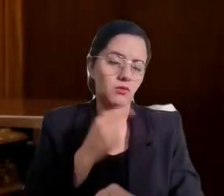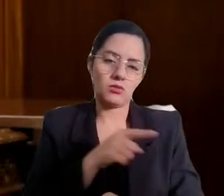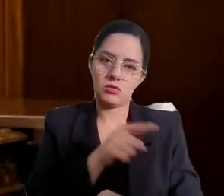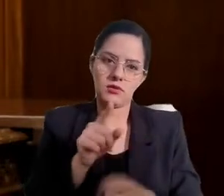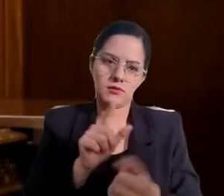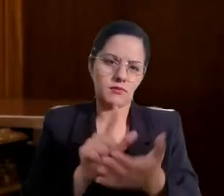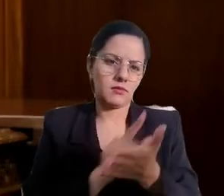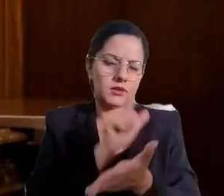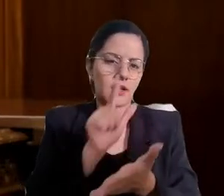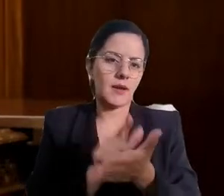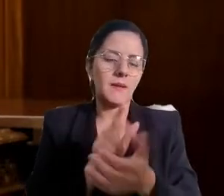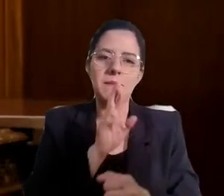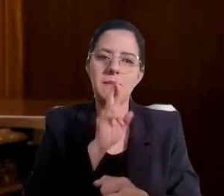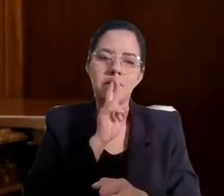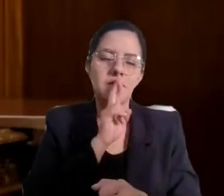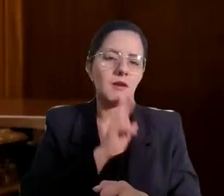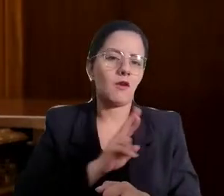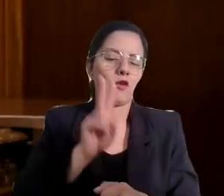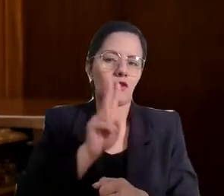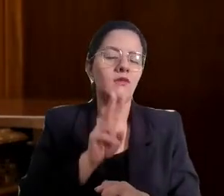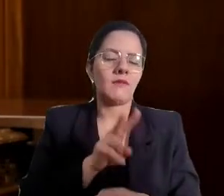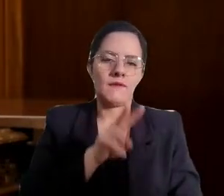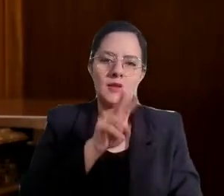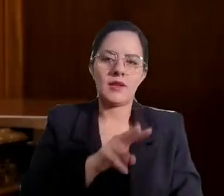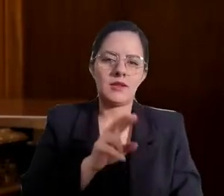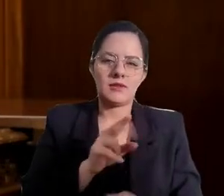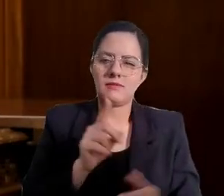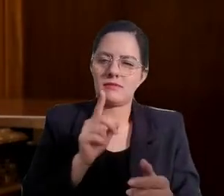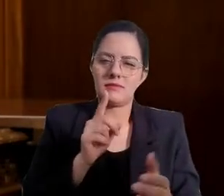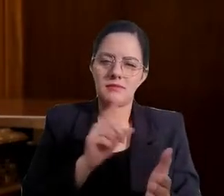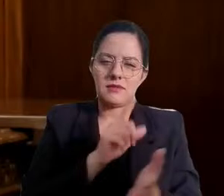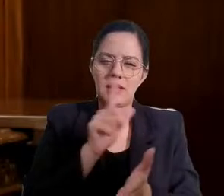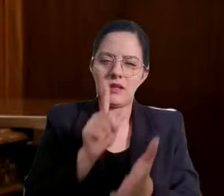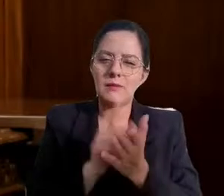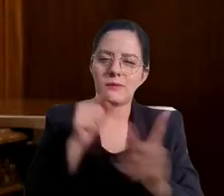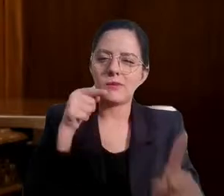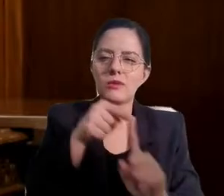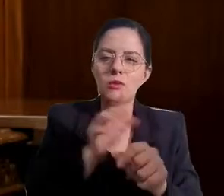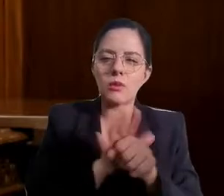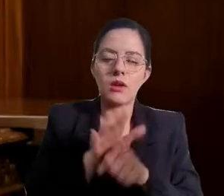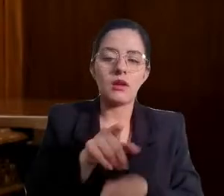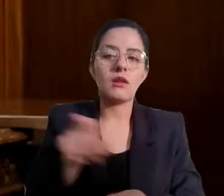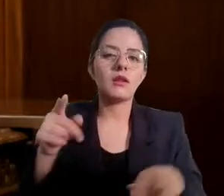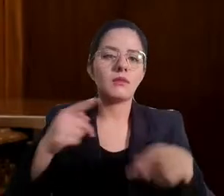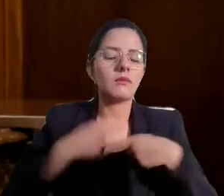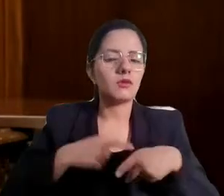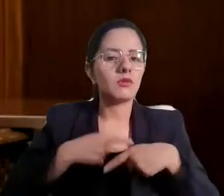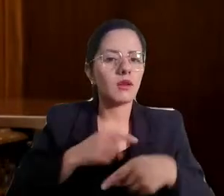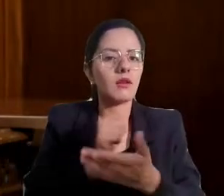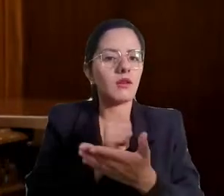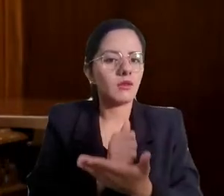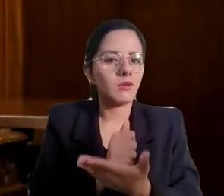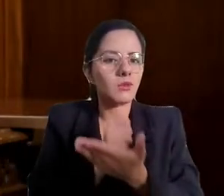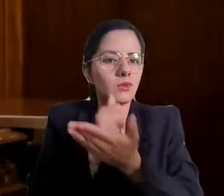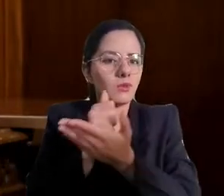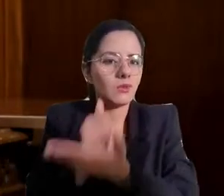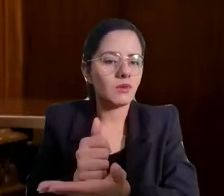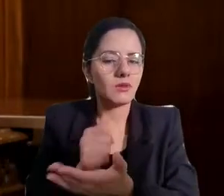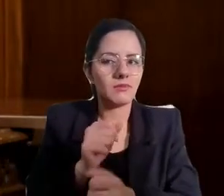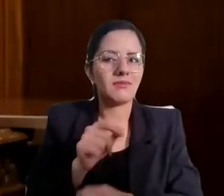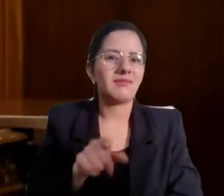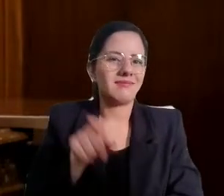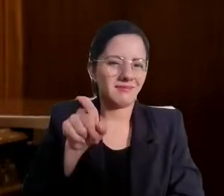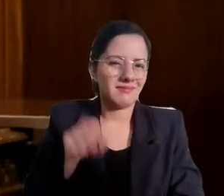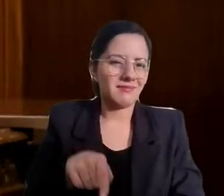la diversidad funcional, sobre todo en la dignidad humana que debe prevalecer ante